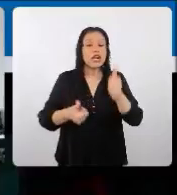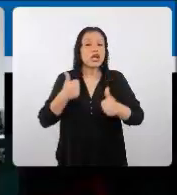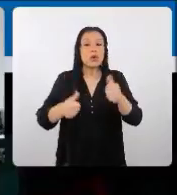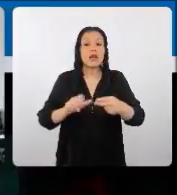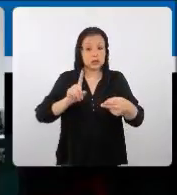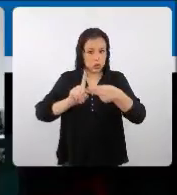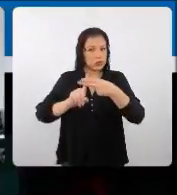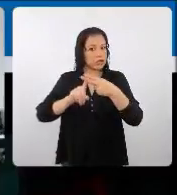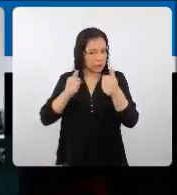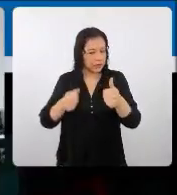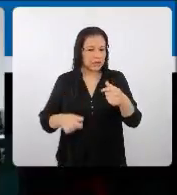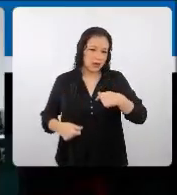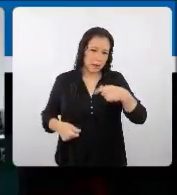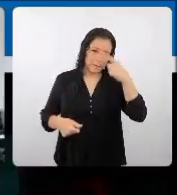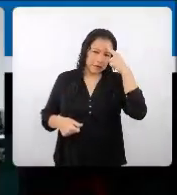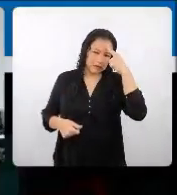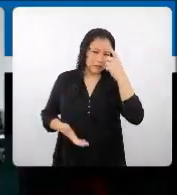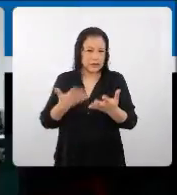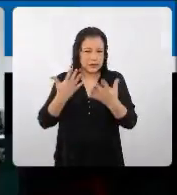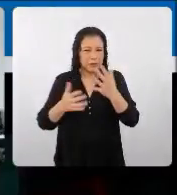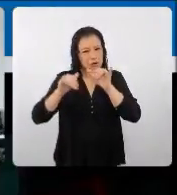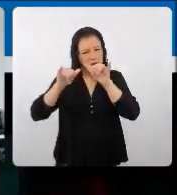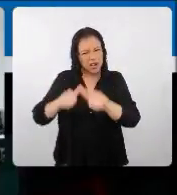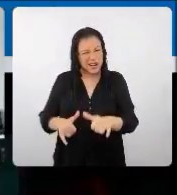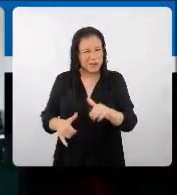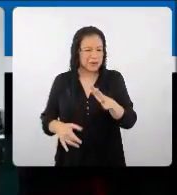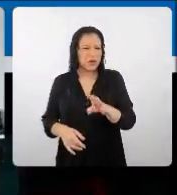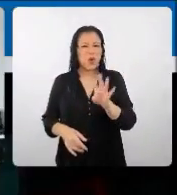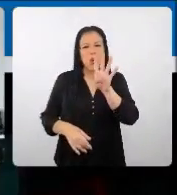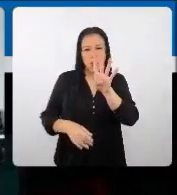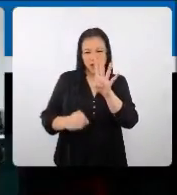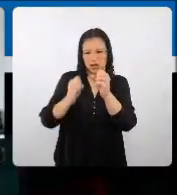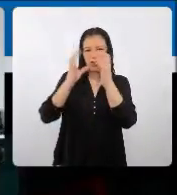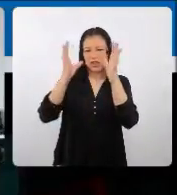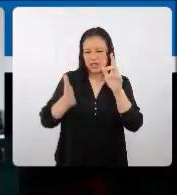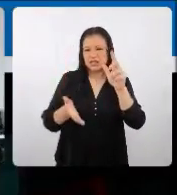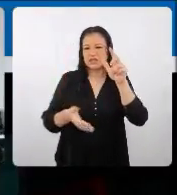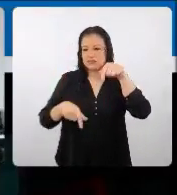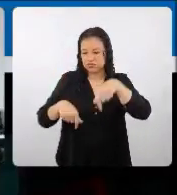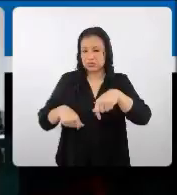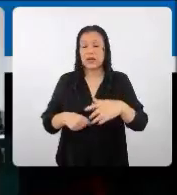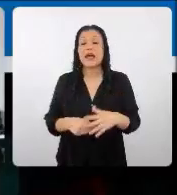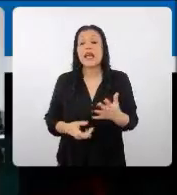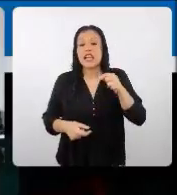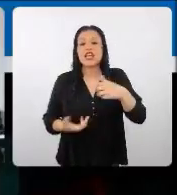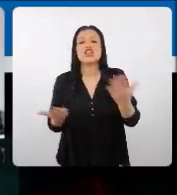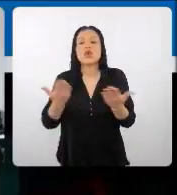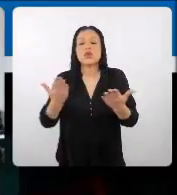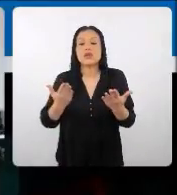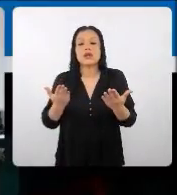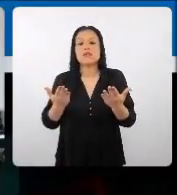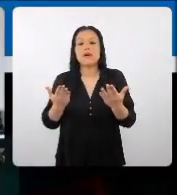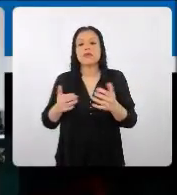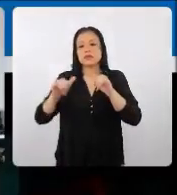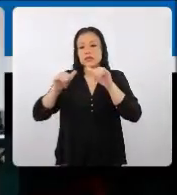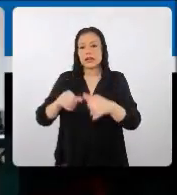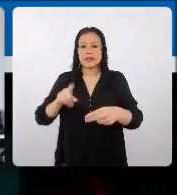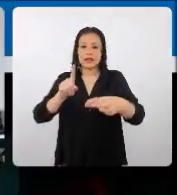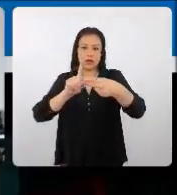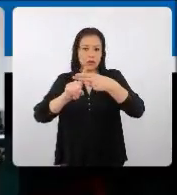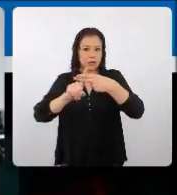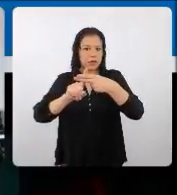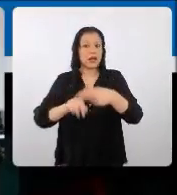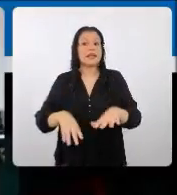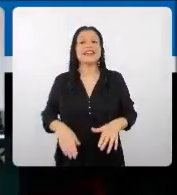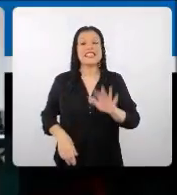hecho, pienso que solo permaneceremos en Perú unos 4 días. Y esta vez nos hospedaremos en un hotel de